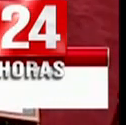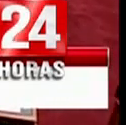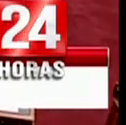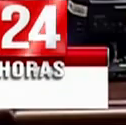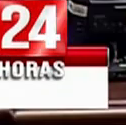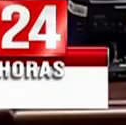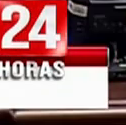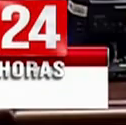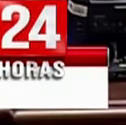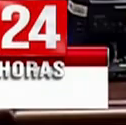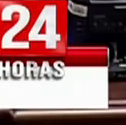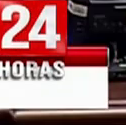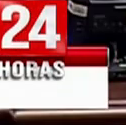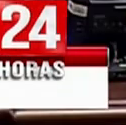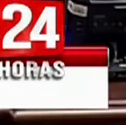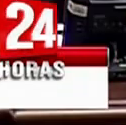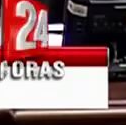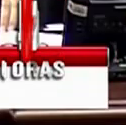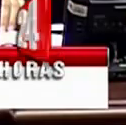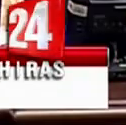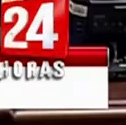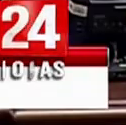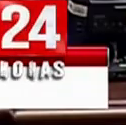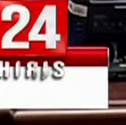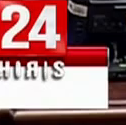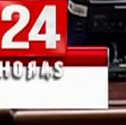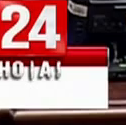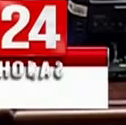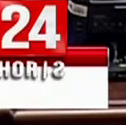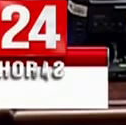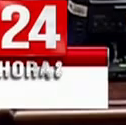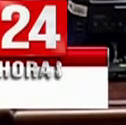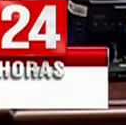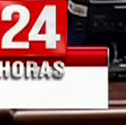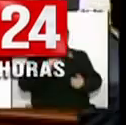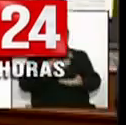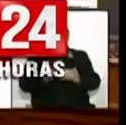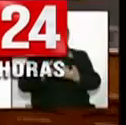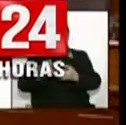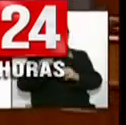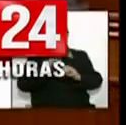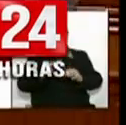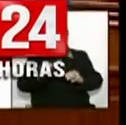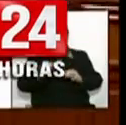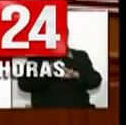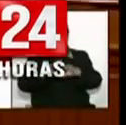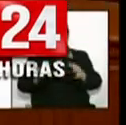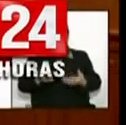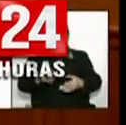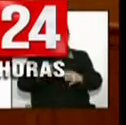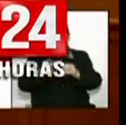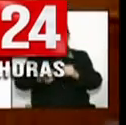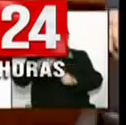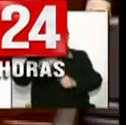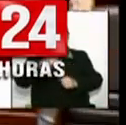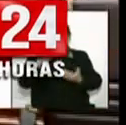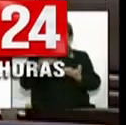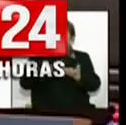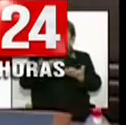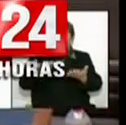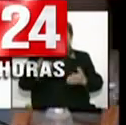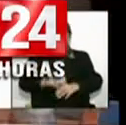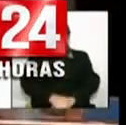la Superintendencia Nacional de Educación Universitaria. Benavides también defendió la elección del Consejo Directivo de la